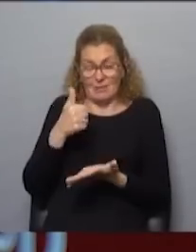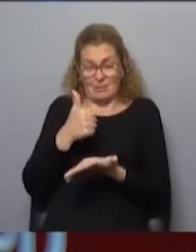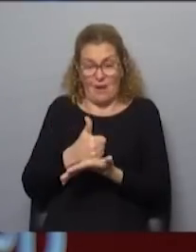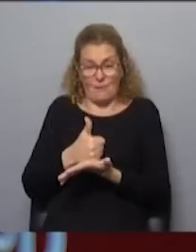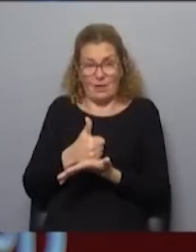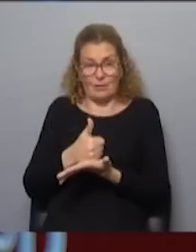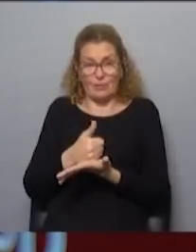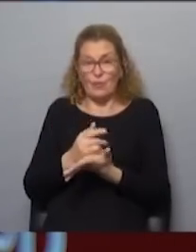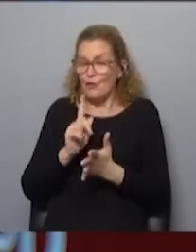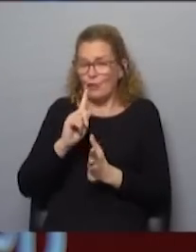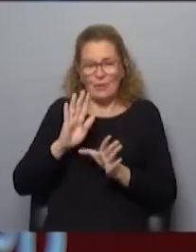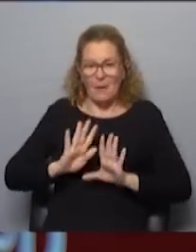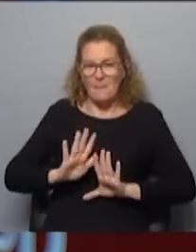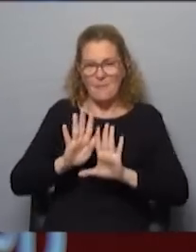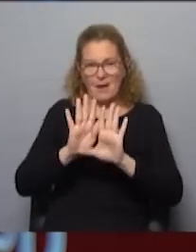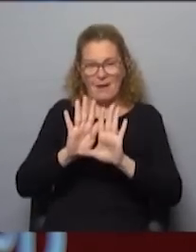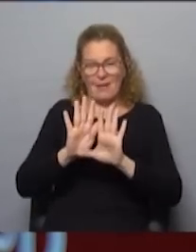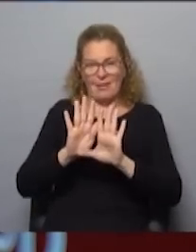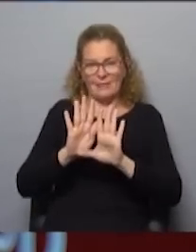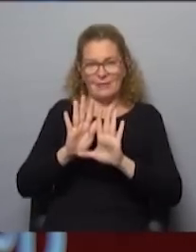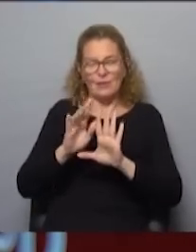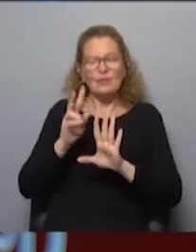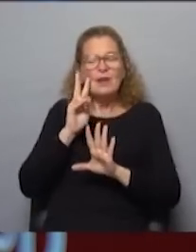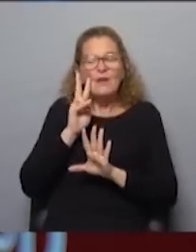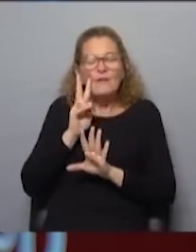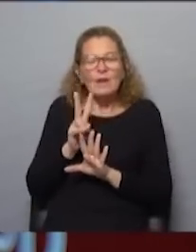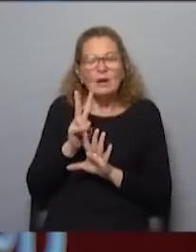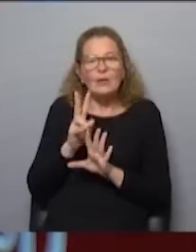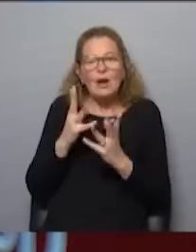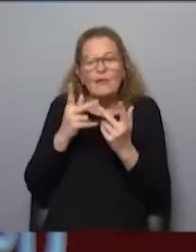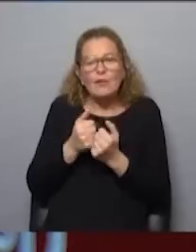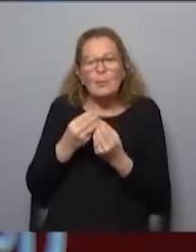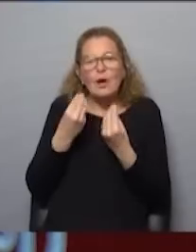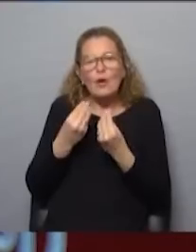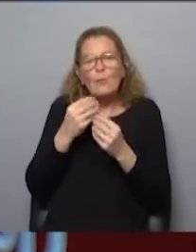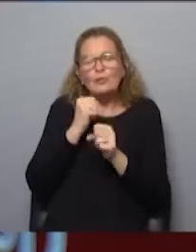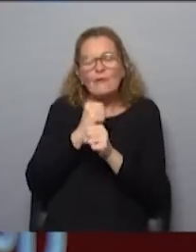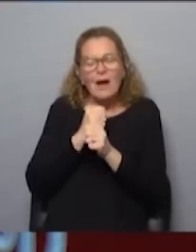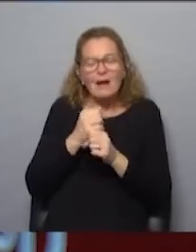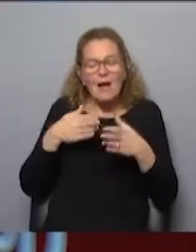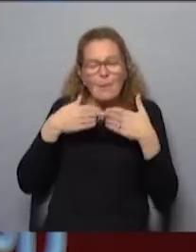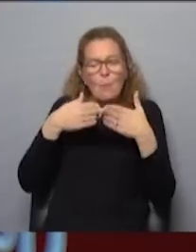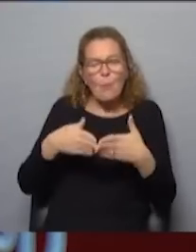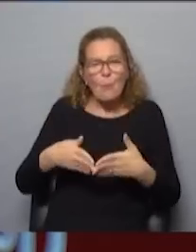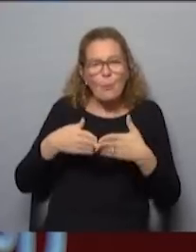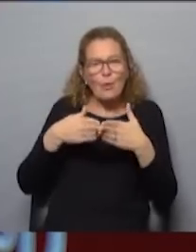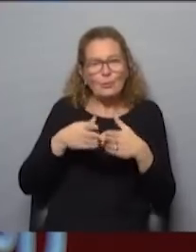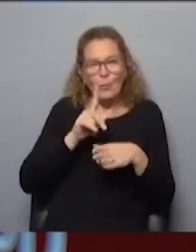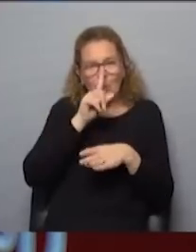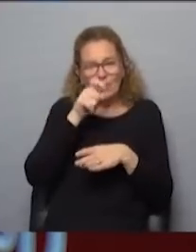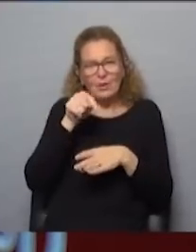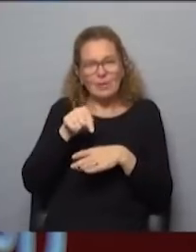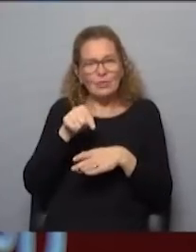no estaban preparadas en lo que tiene que ver con la forma que funciona el puerto de montevideo ese ha sido